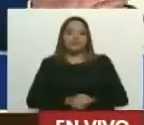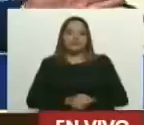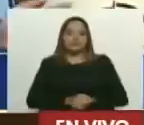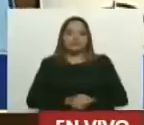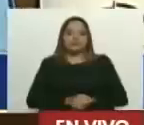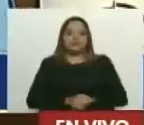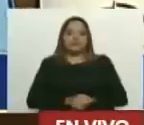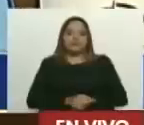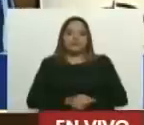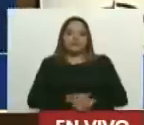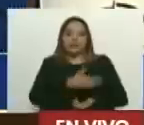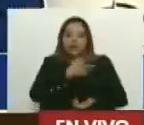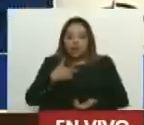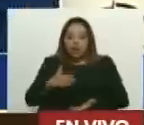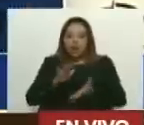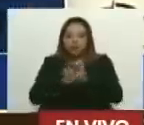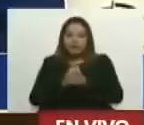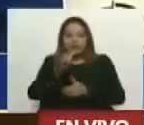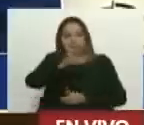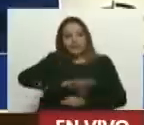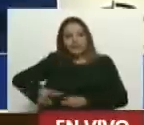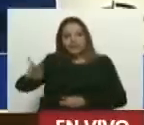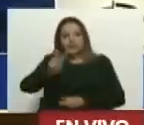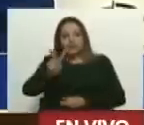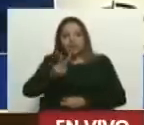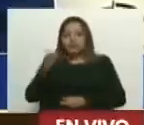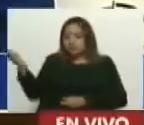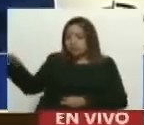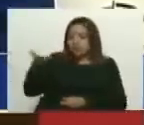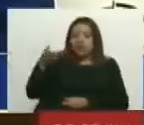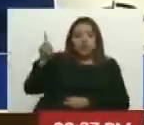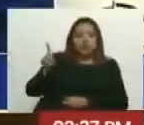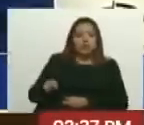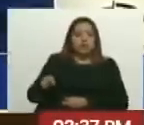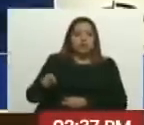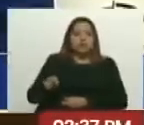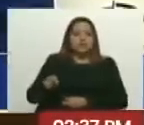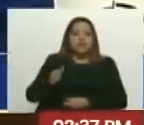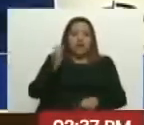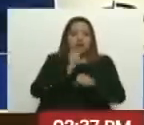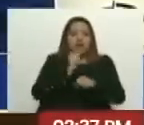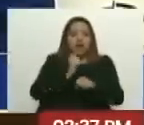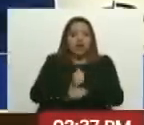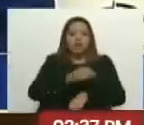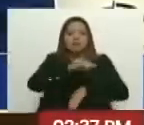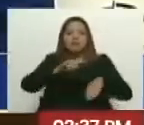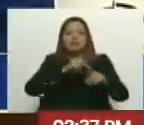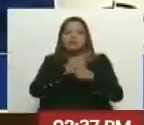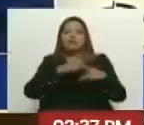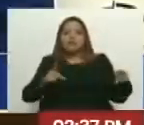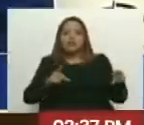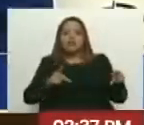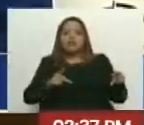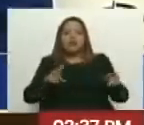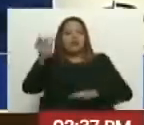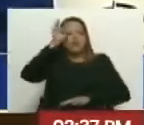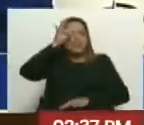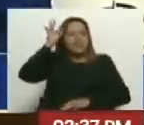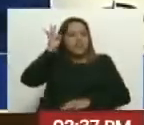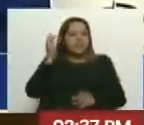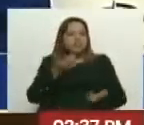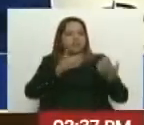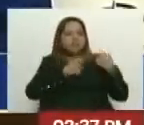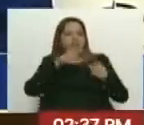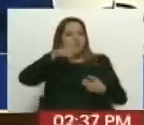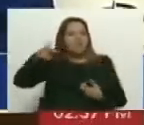queridos compatriotas, funcionarios del Ministerio Público presente, directoras, directores, fiscales, pueblo